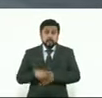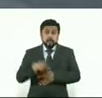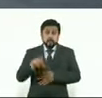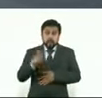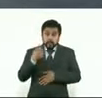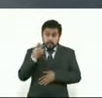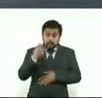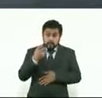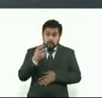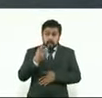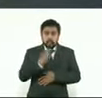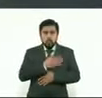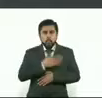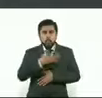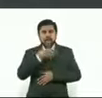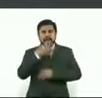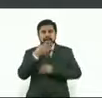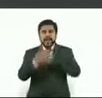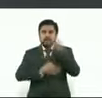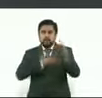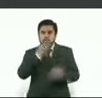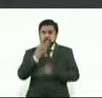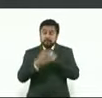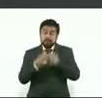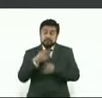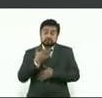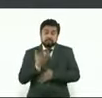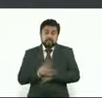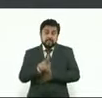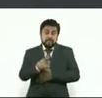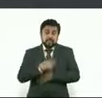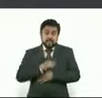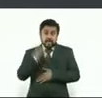magnífica noticia con la representante de Jalisco.